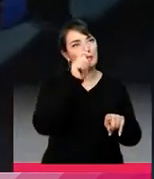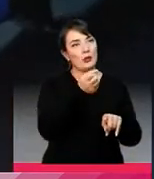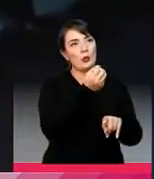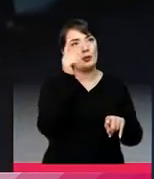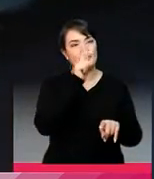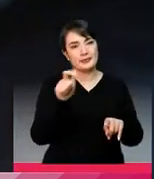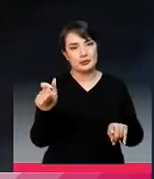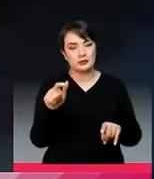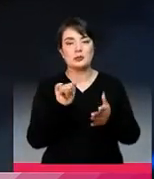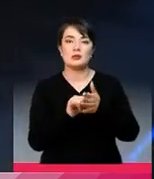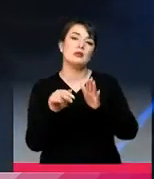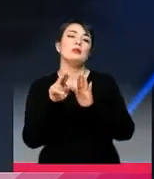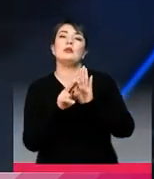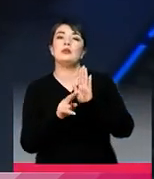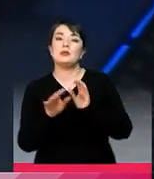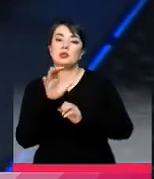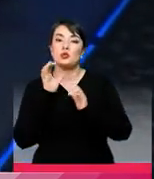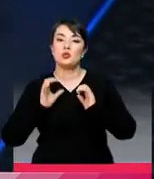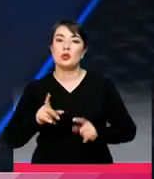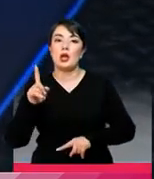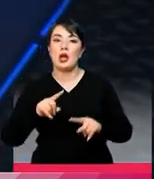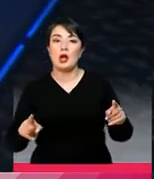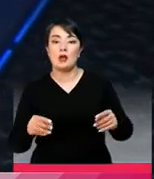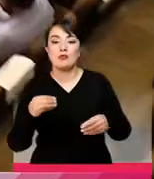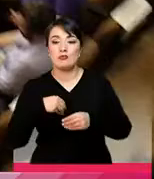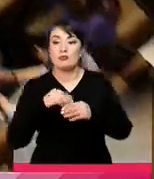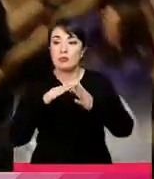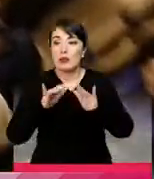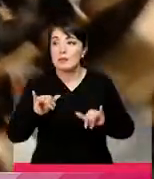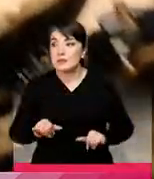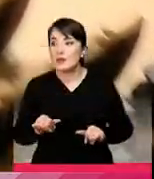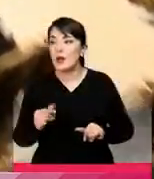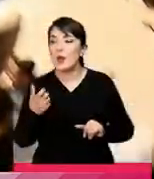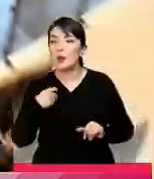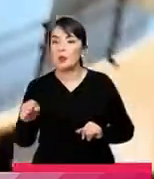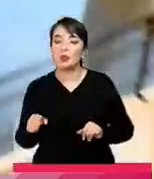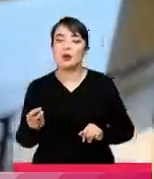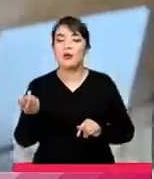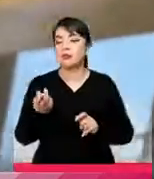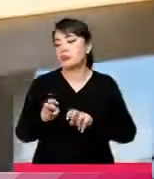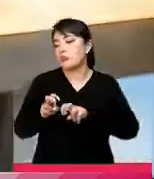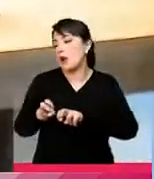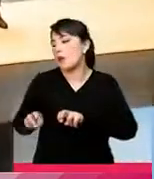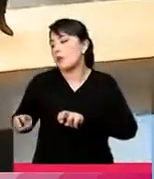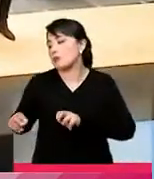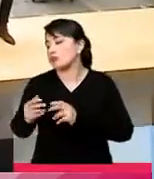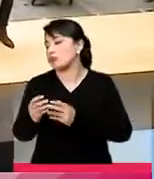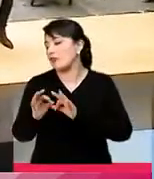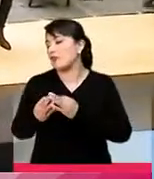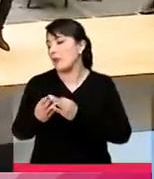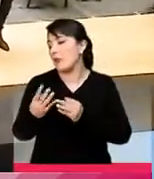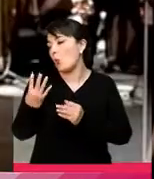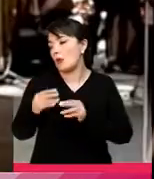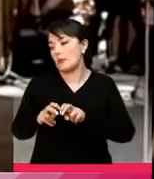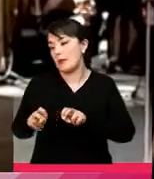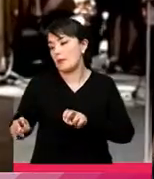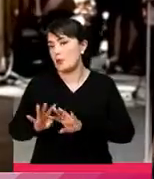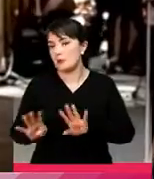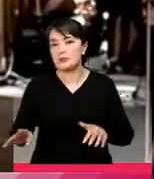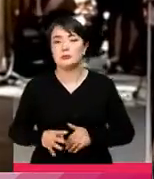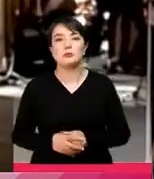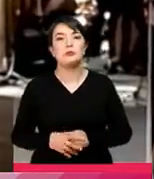también le permite a ciudadanos que residen en la misma vivienda ubicarse en espacios continuos con un máximo de 4 personas. En materia